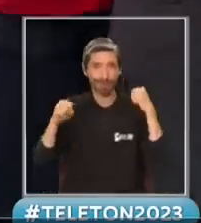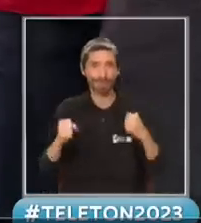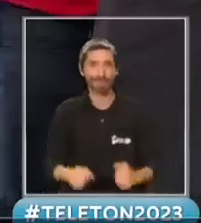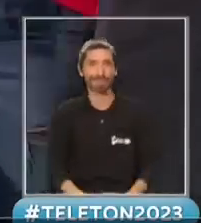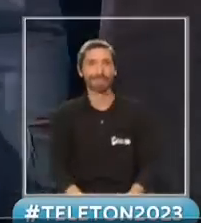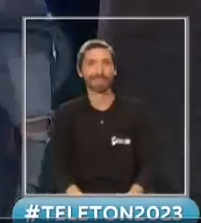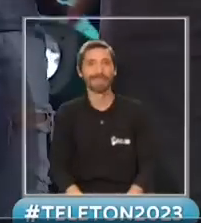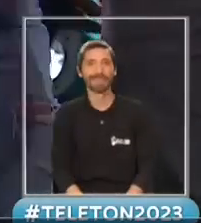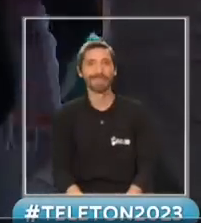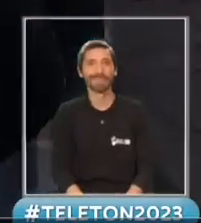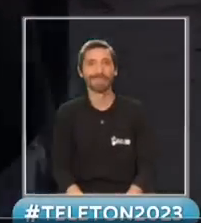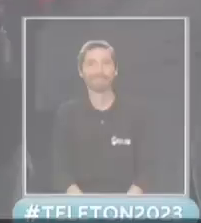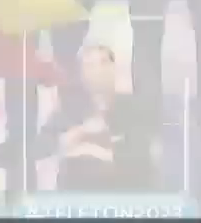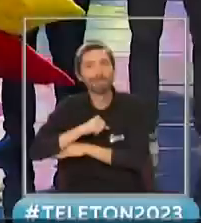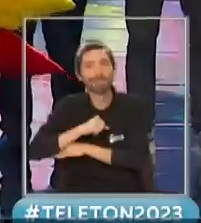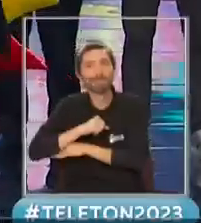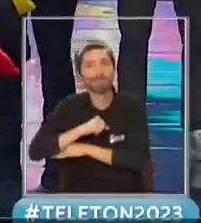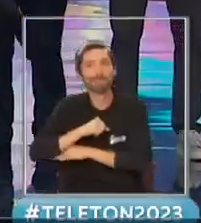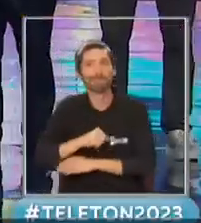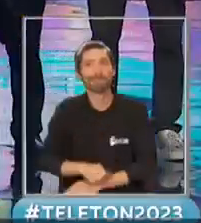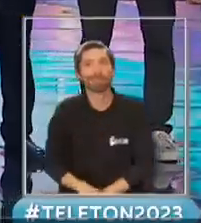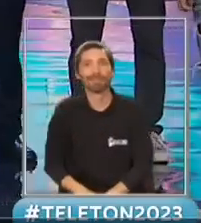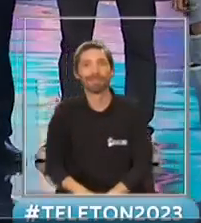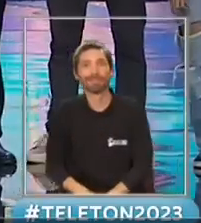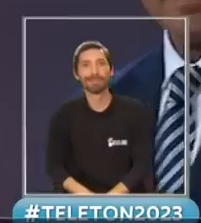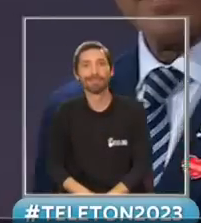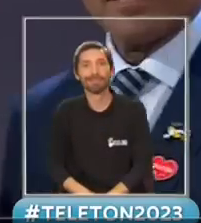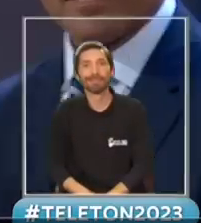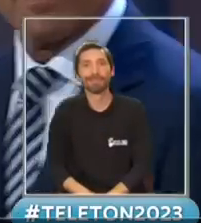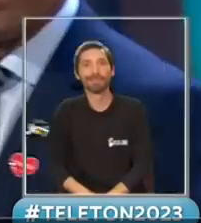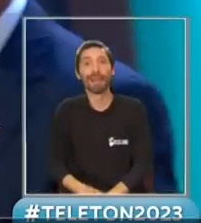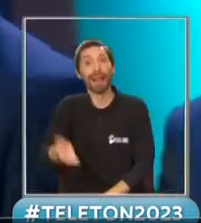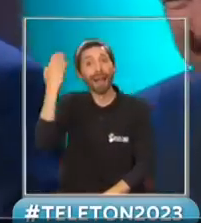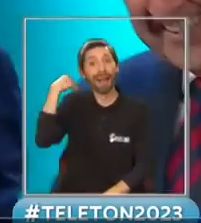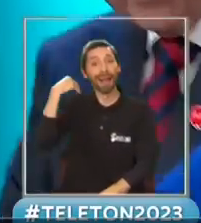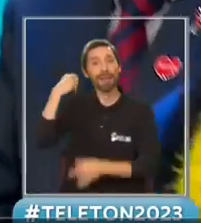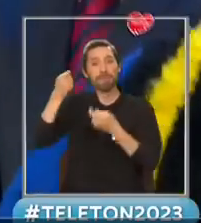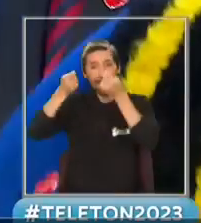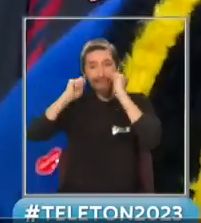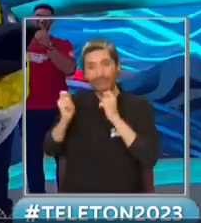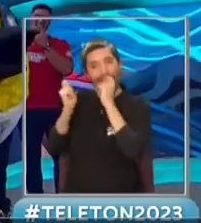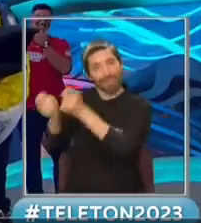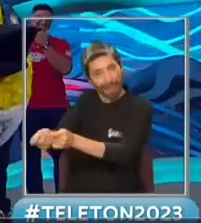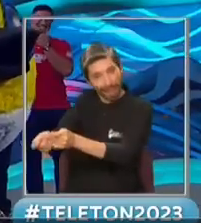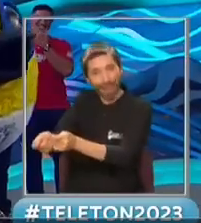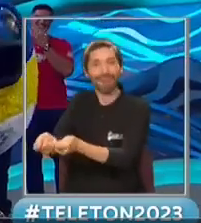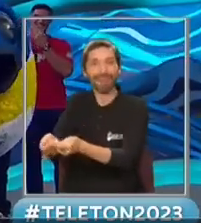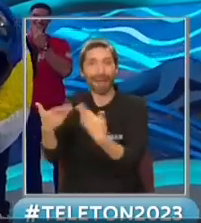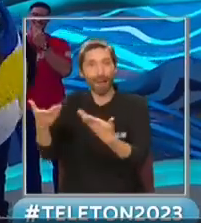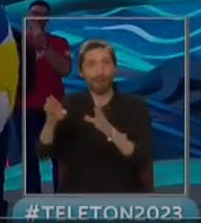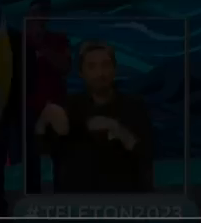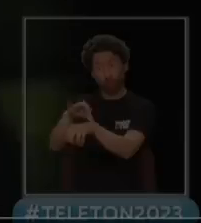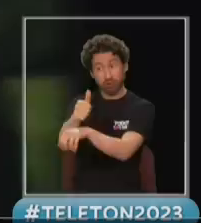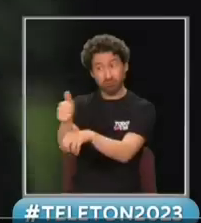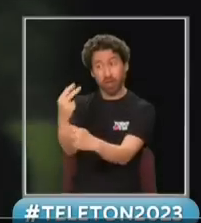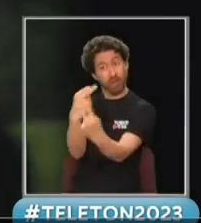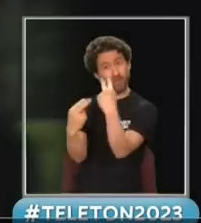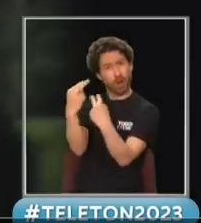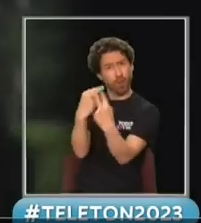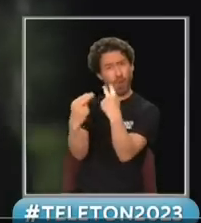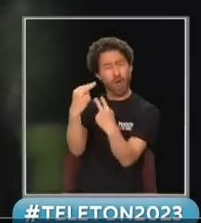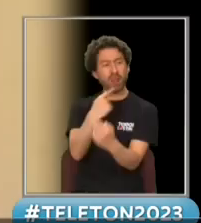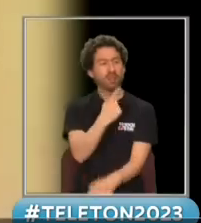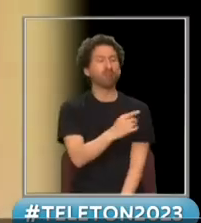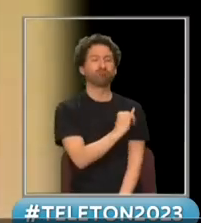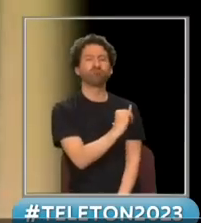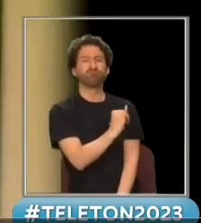primera donación de esta Teletón. Mira, la misma lista con la que recibió la medalla de oro, ahí está el billetín. Mire, mire. Una